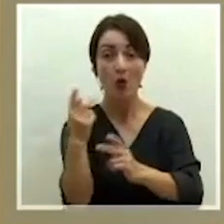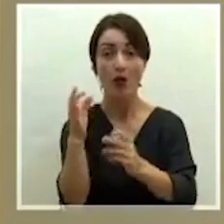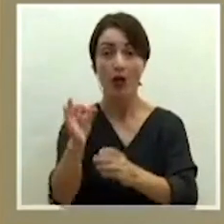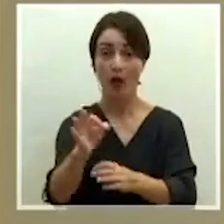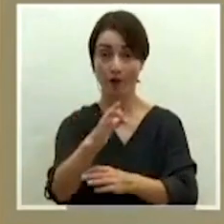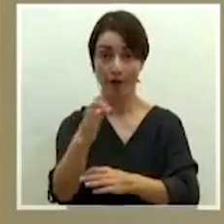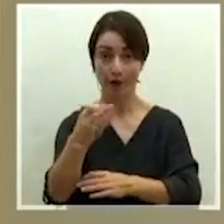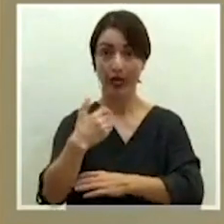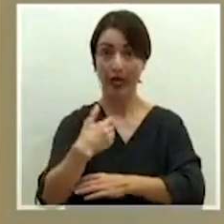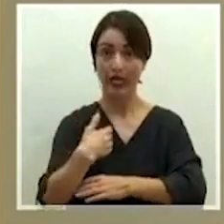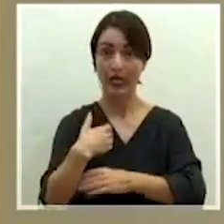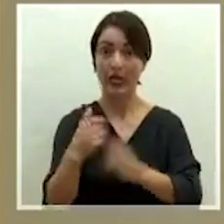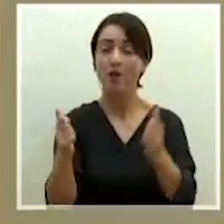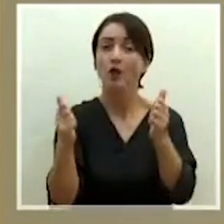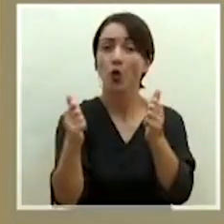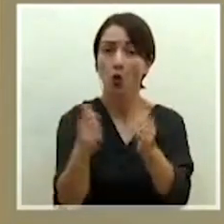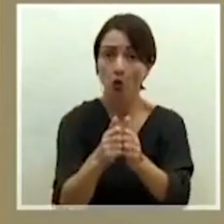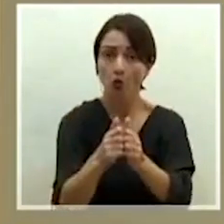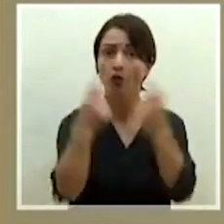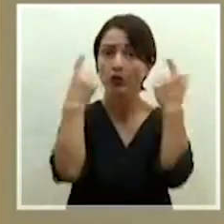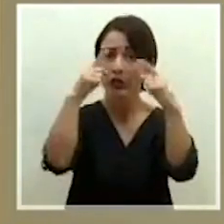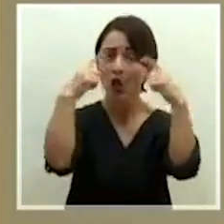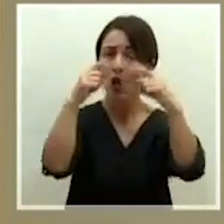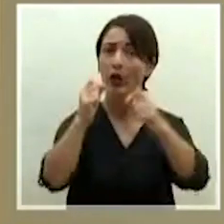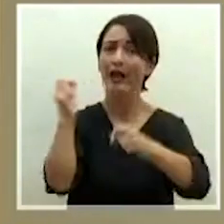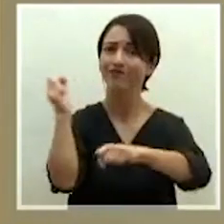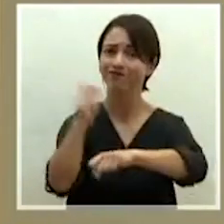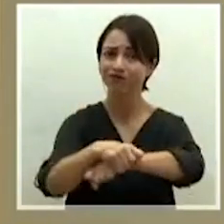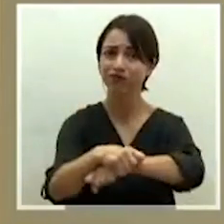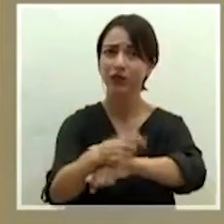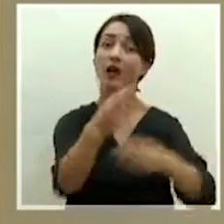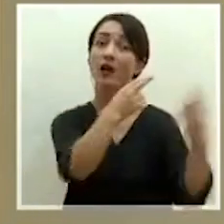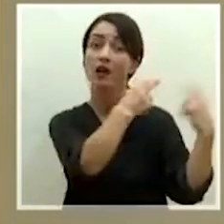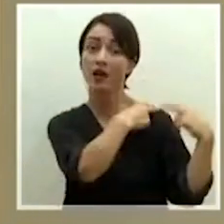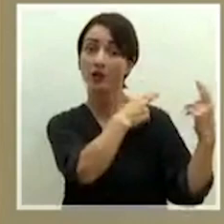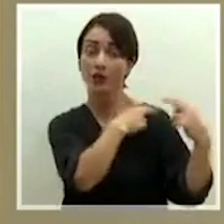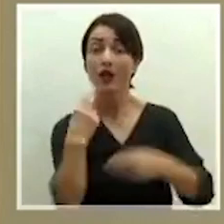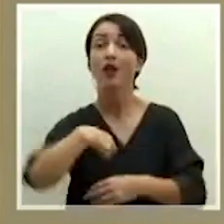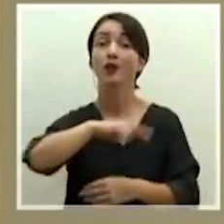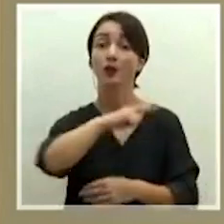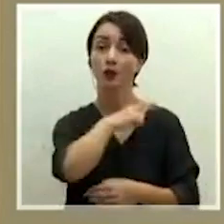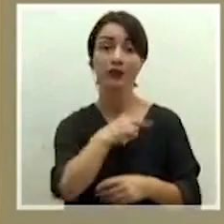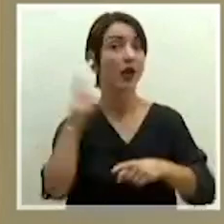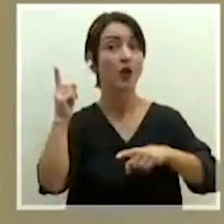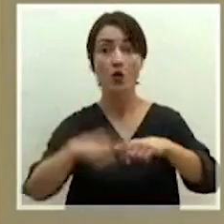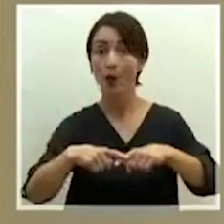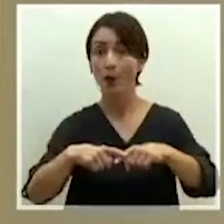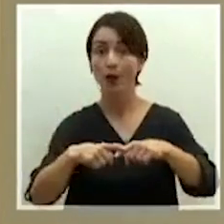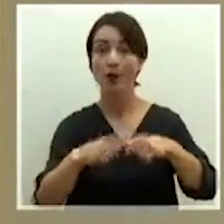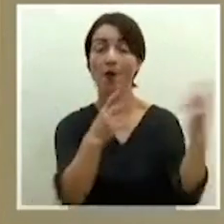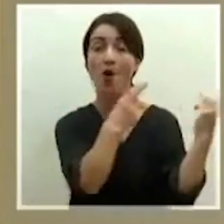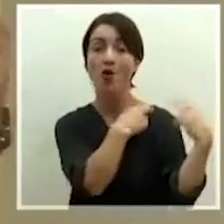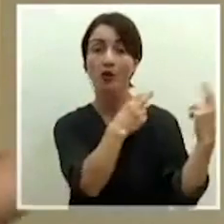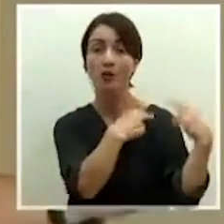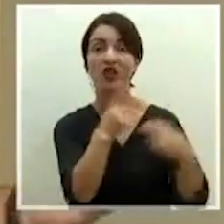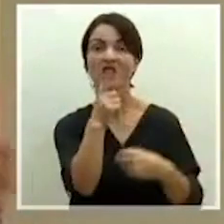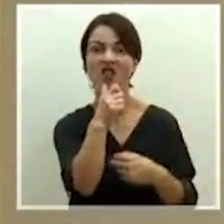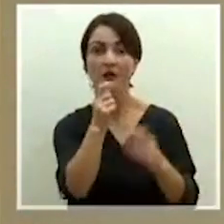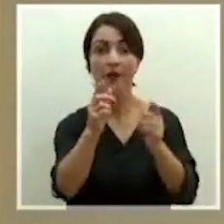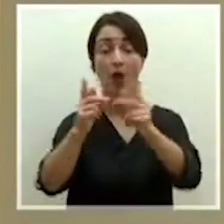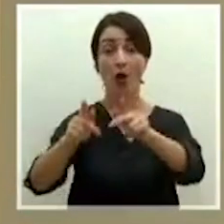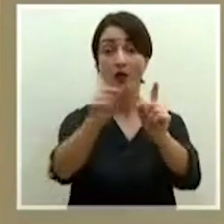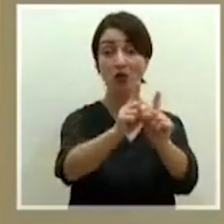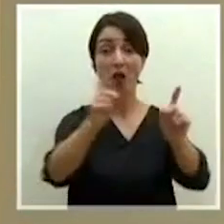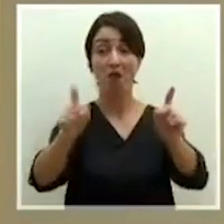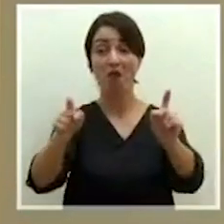tenemos de salir juntos y juntas de esto. La responsabilidad es nuestra, no podemos trasladar la responsabilidad a la persona que está a la